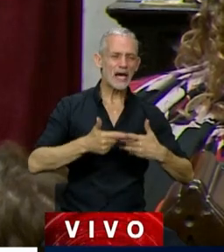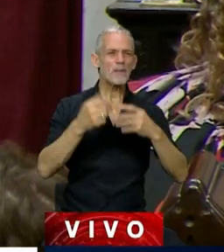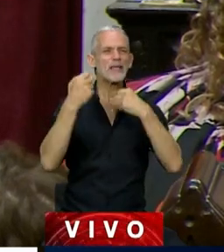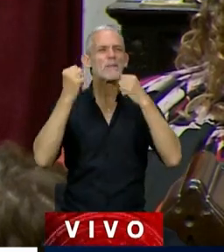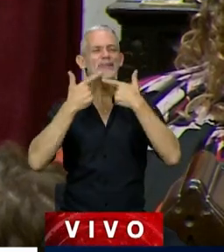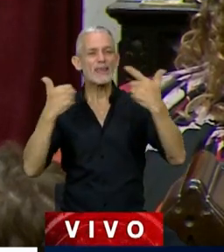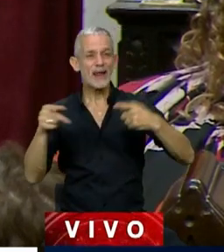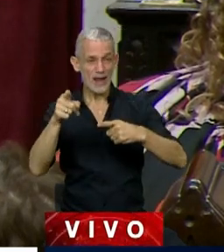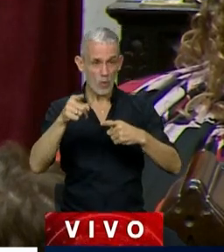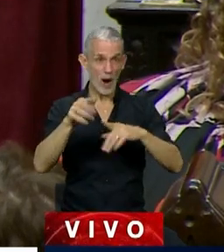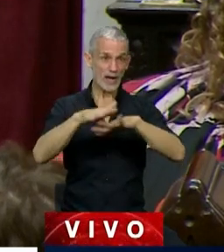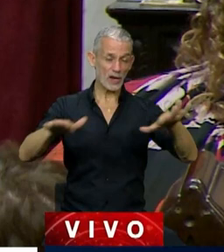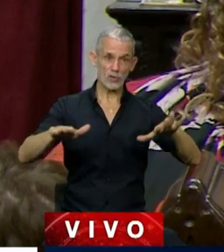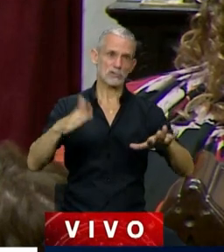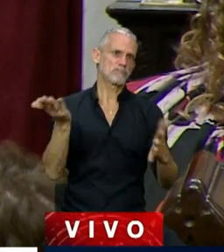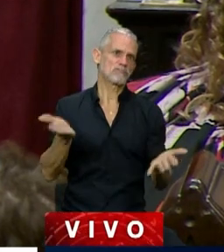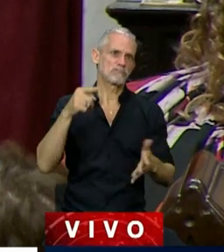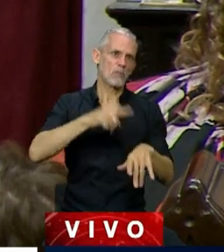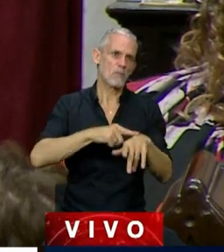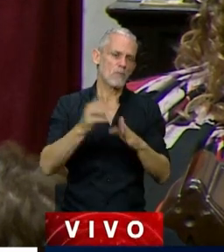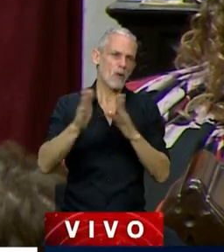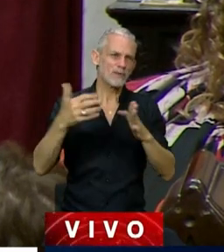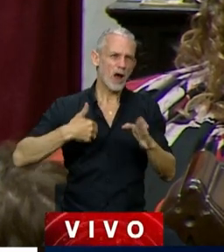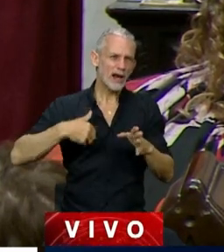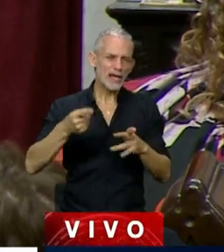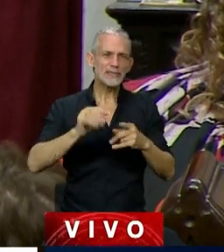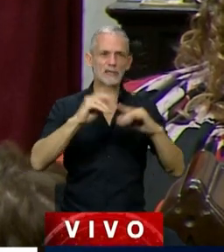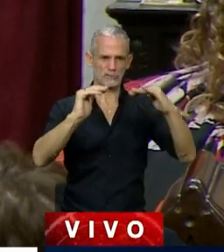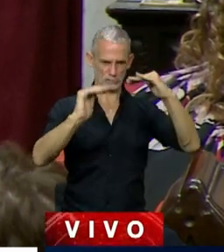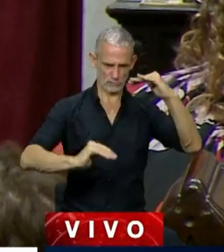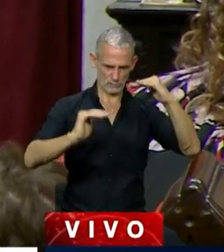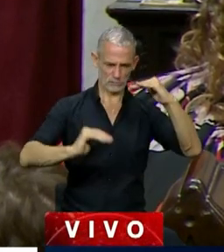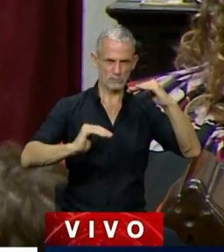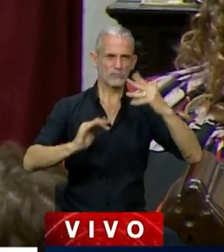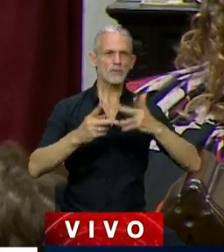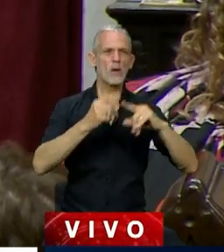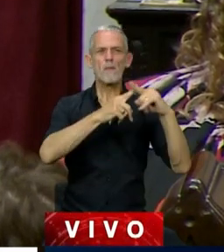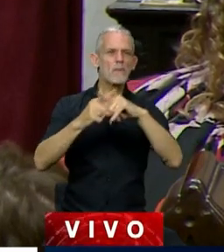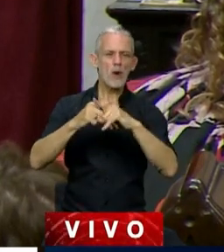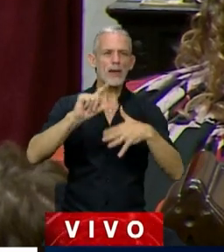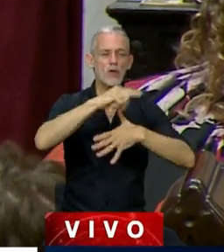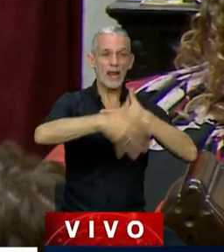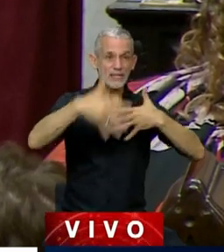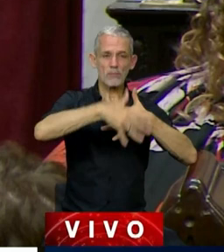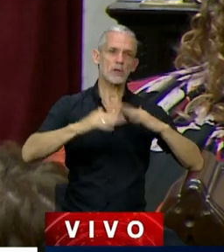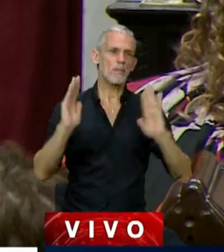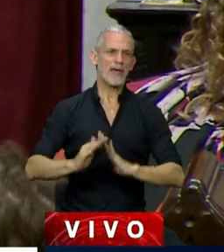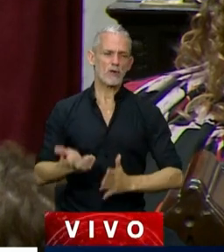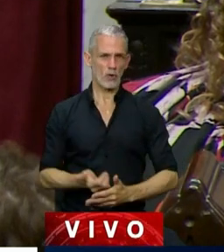del lenguaje los chicos están en este momento en Argentina por debajo del promedio